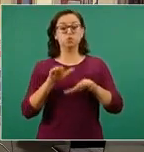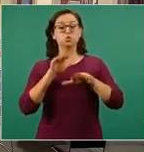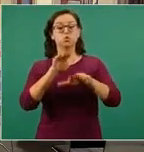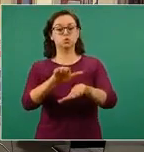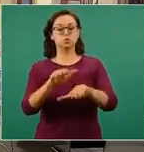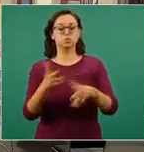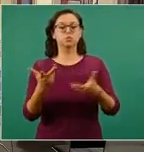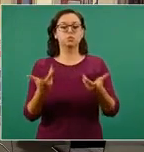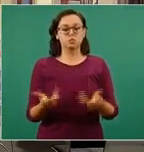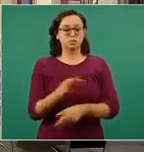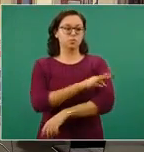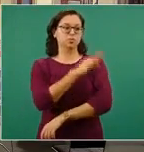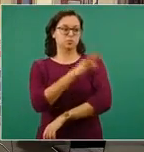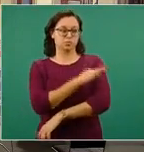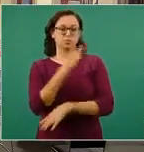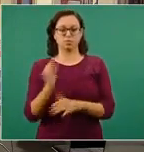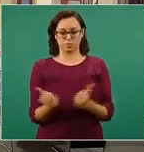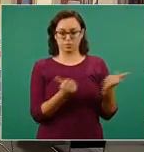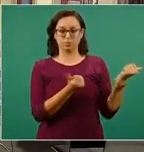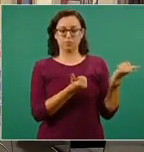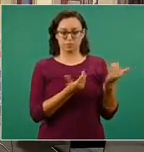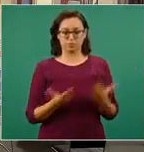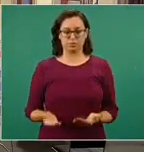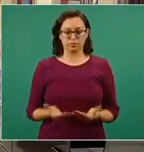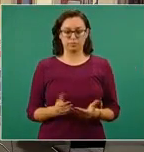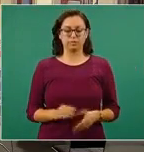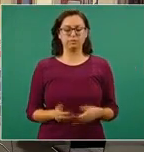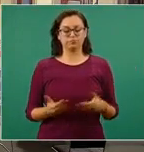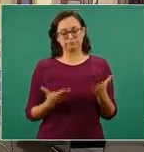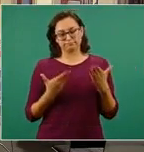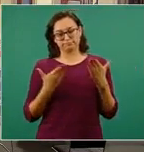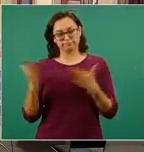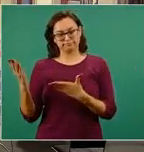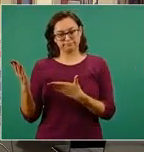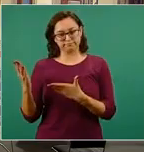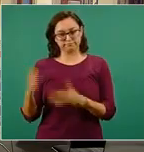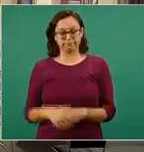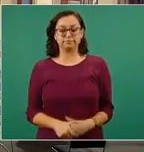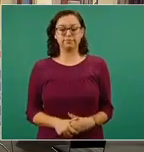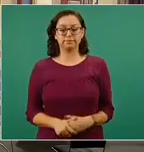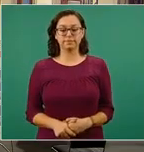sobre la recepción de vacunas en nuestro país. Adelante, por favor.